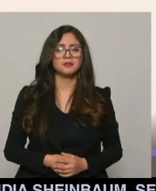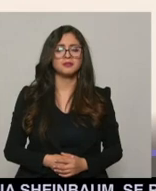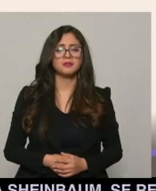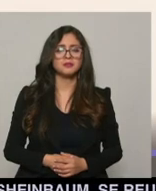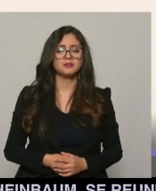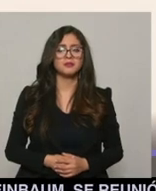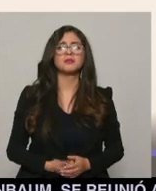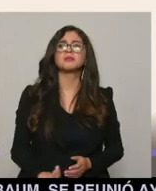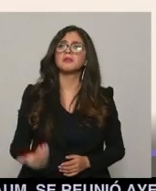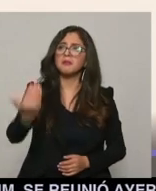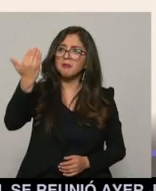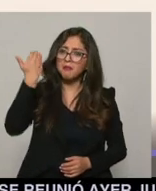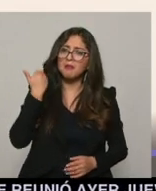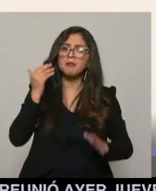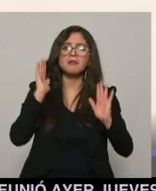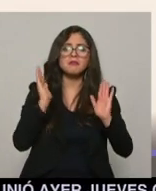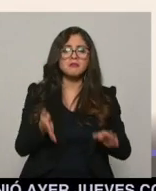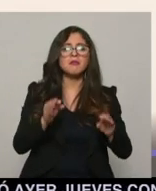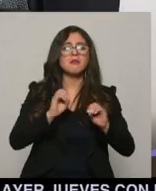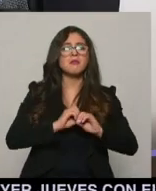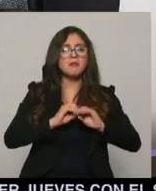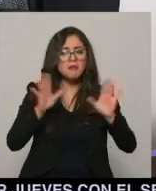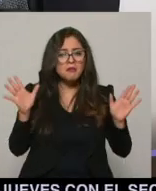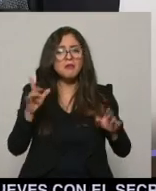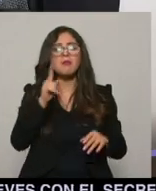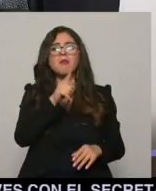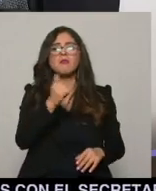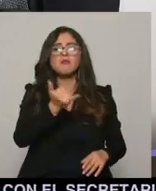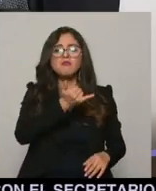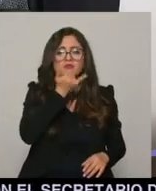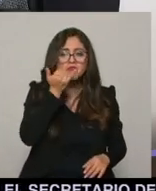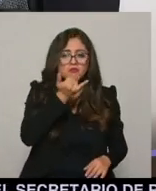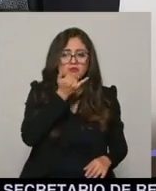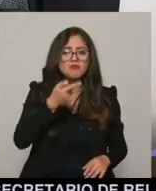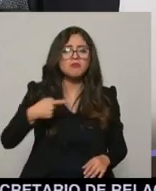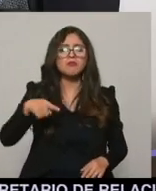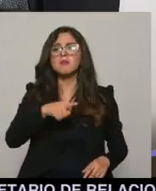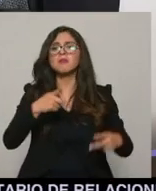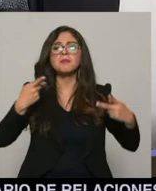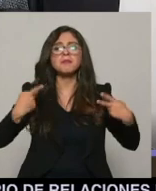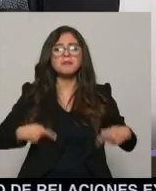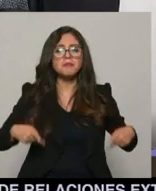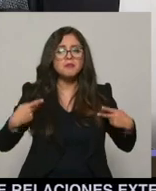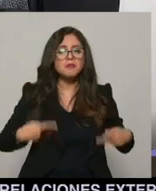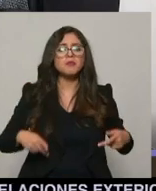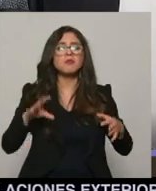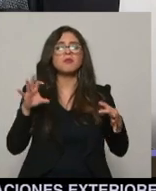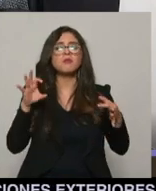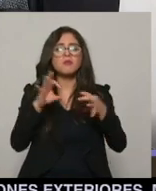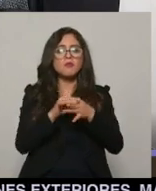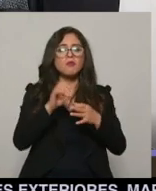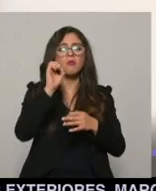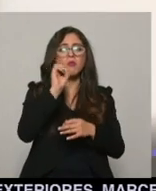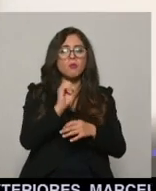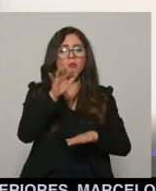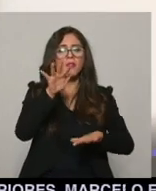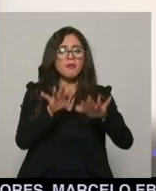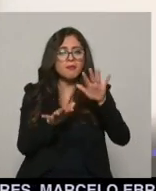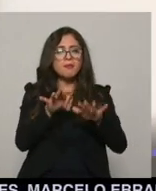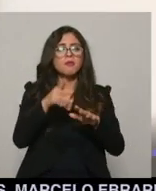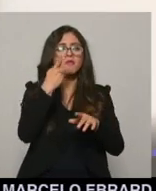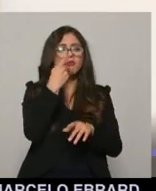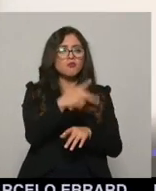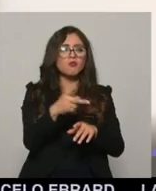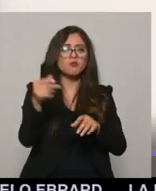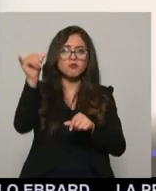explicó muy bien que fue un error quizá de uno de los técnicos que estaba ahí realizando o en el manejo, en la manipulación del manejo